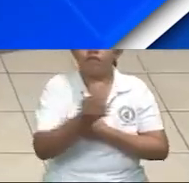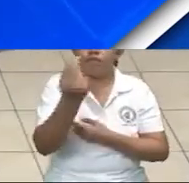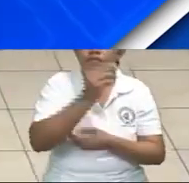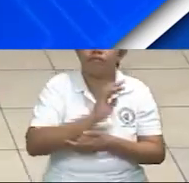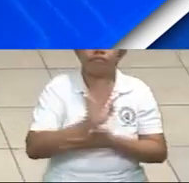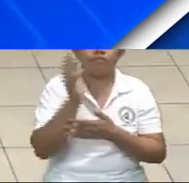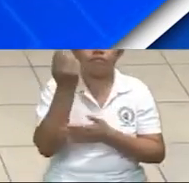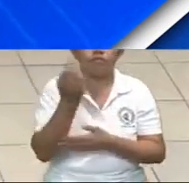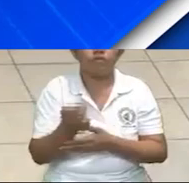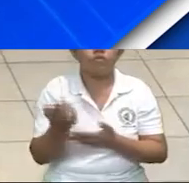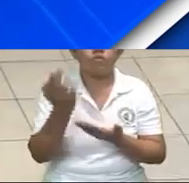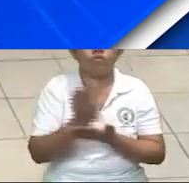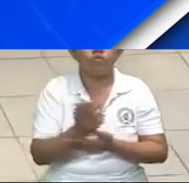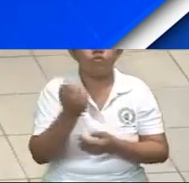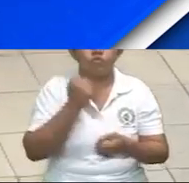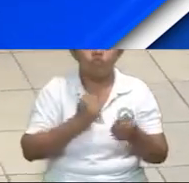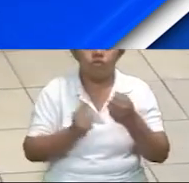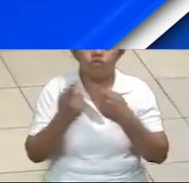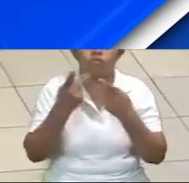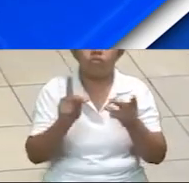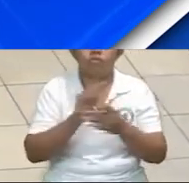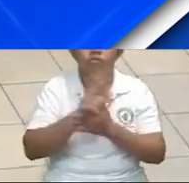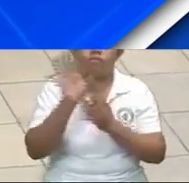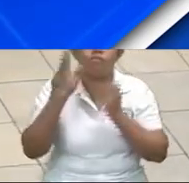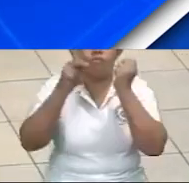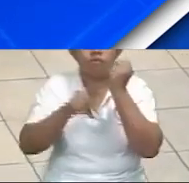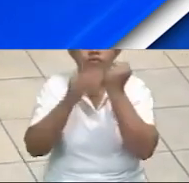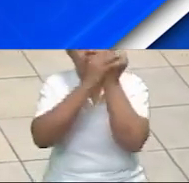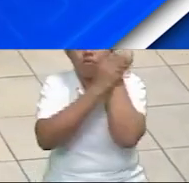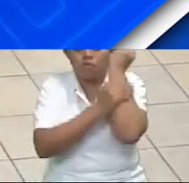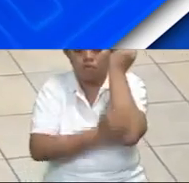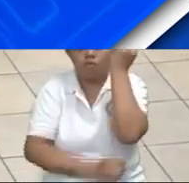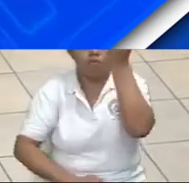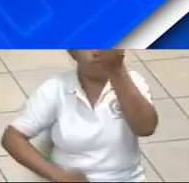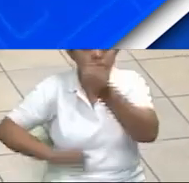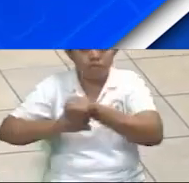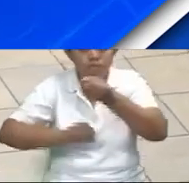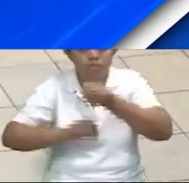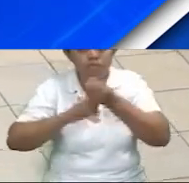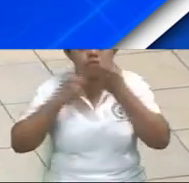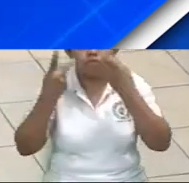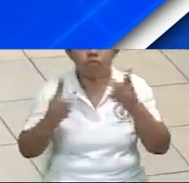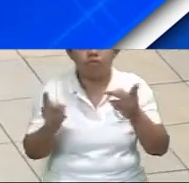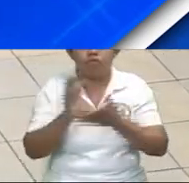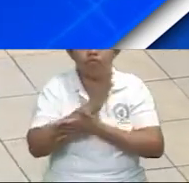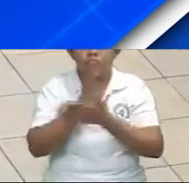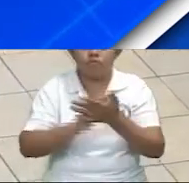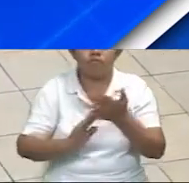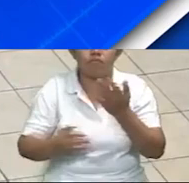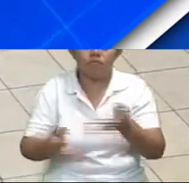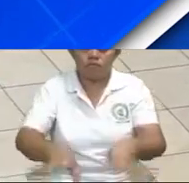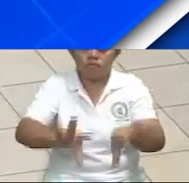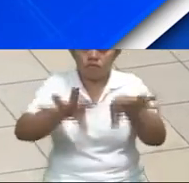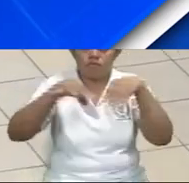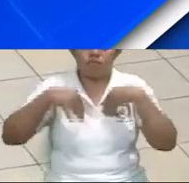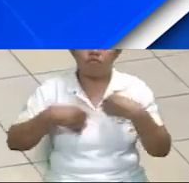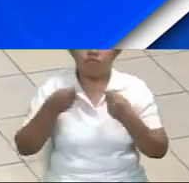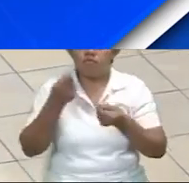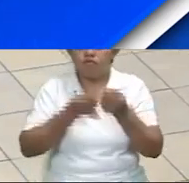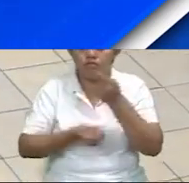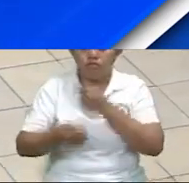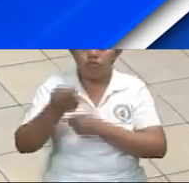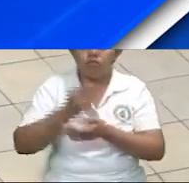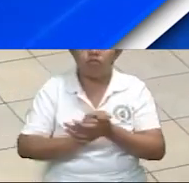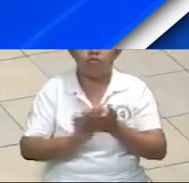para los países más pobres del mundo con el objetivo de ayudar a dichos países a recuperarse de la